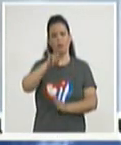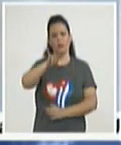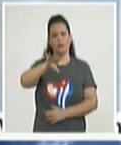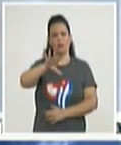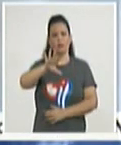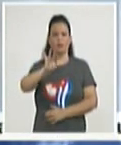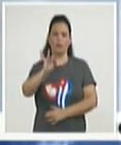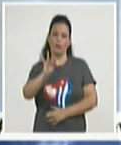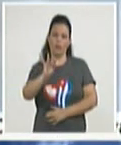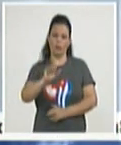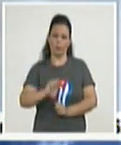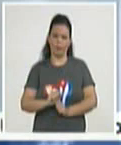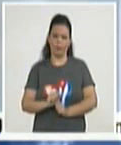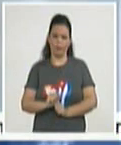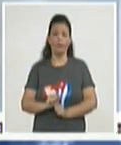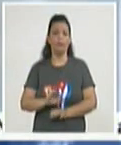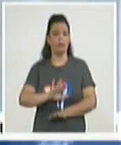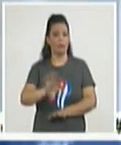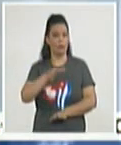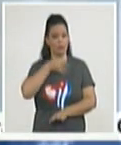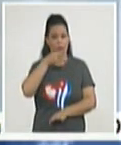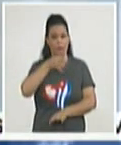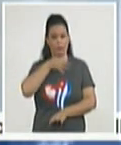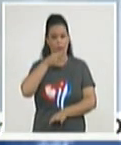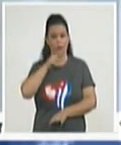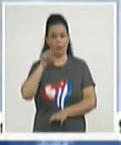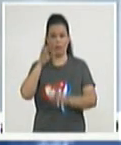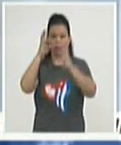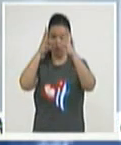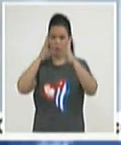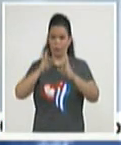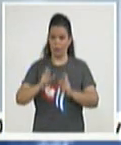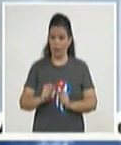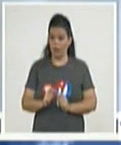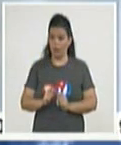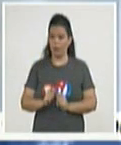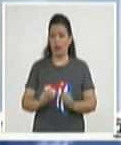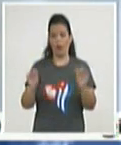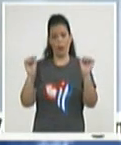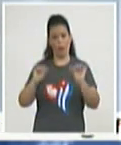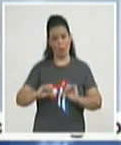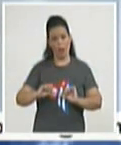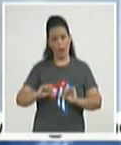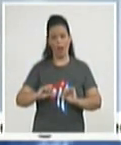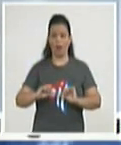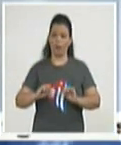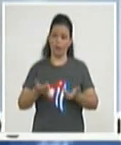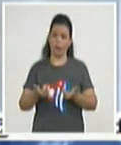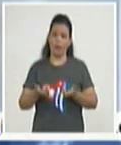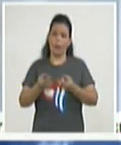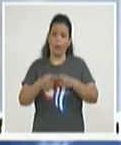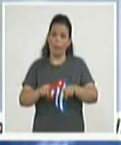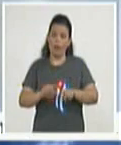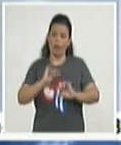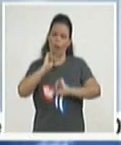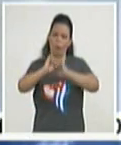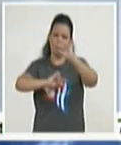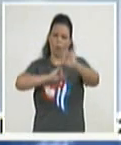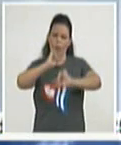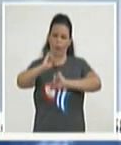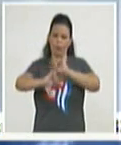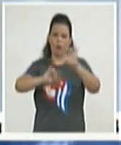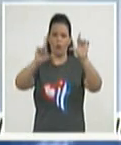38.957, que ya habíamos comentado que es una cifra muy elevada, pero disminuyendo en